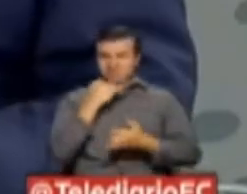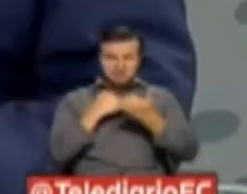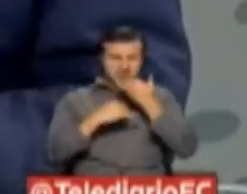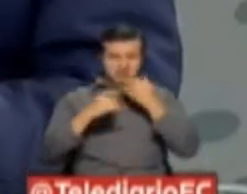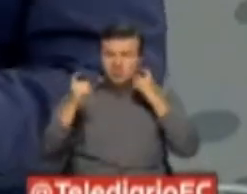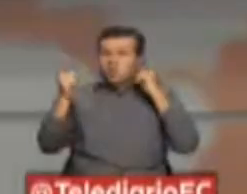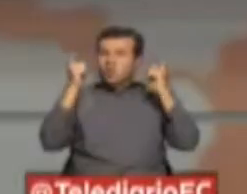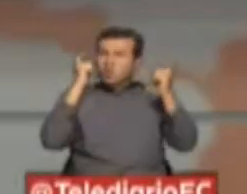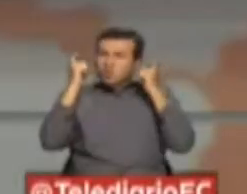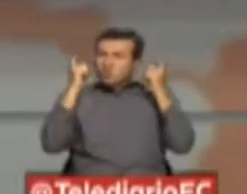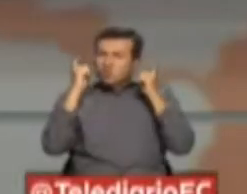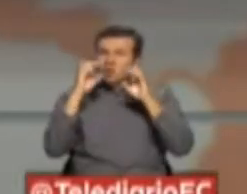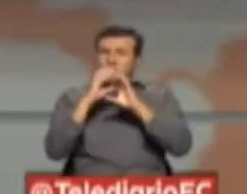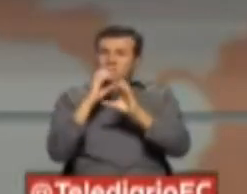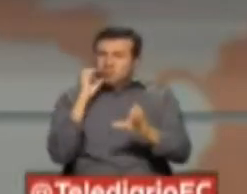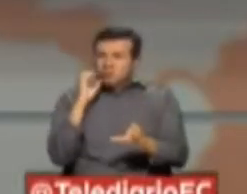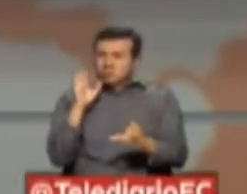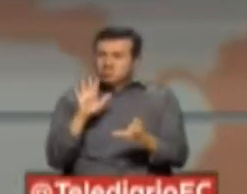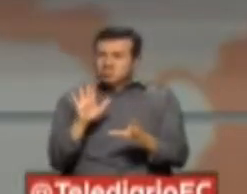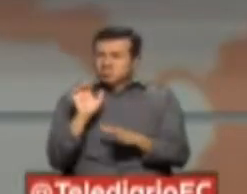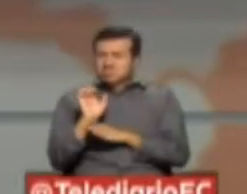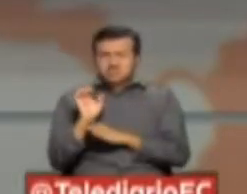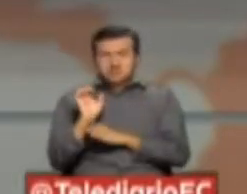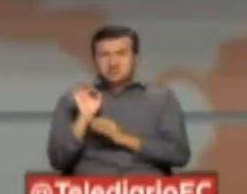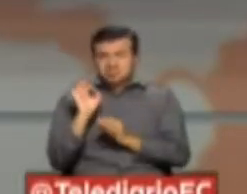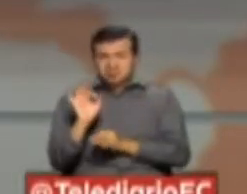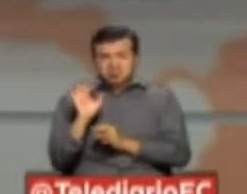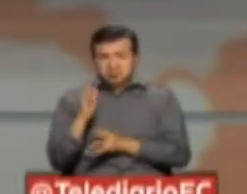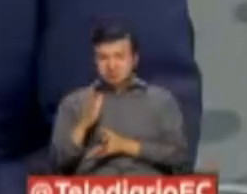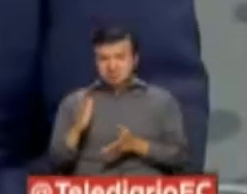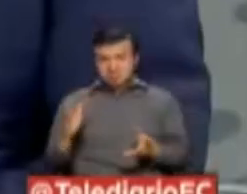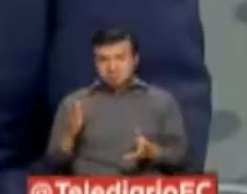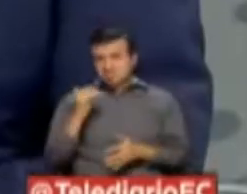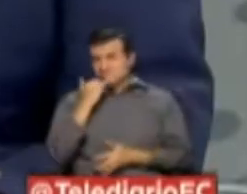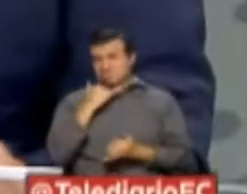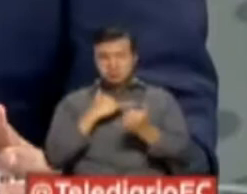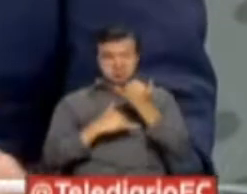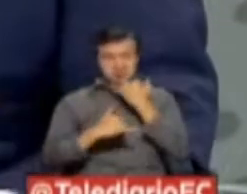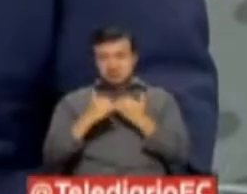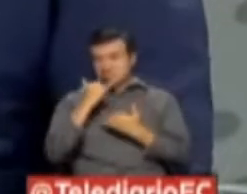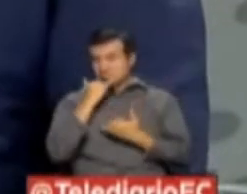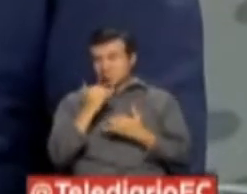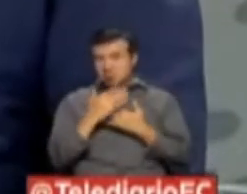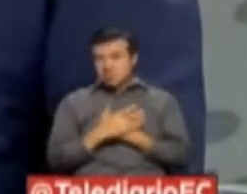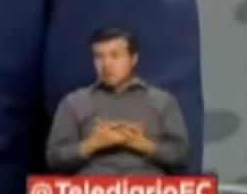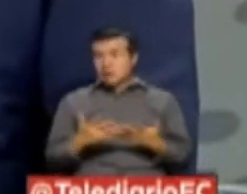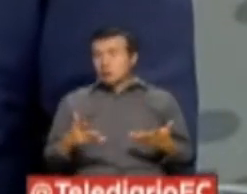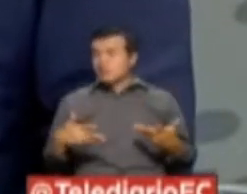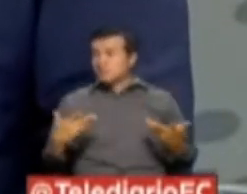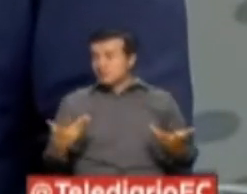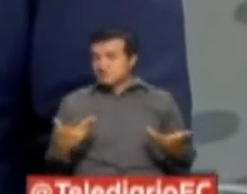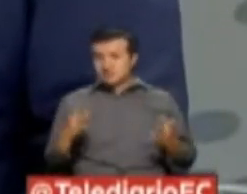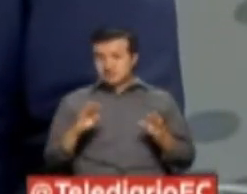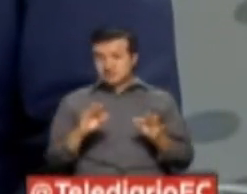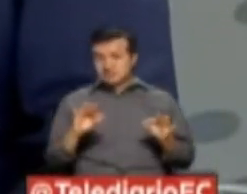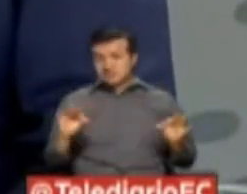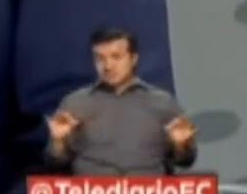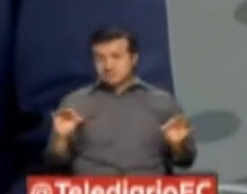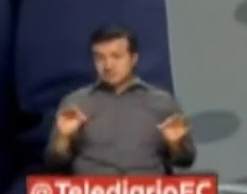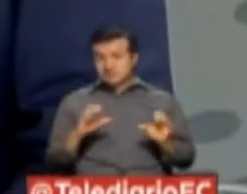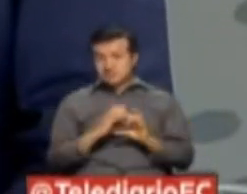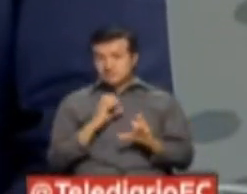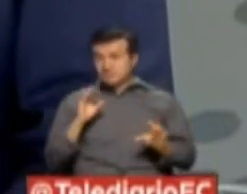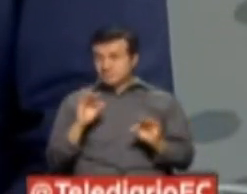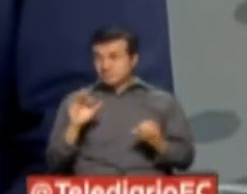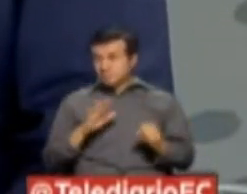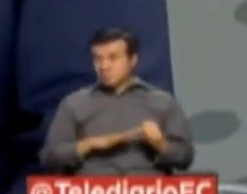control del ecuador que realizamos localmente sobre la calidad de las unidades que